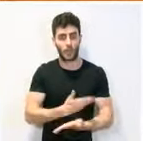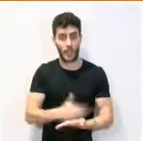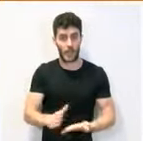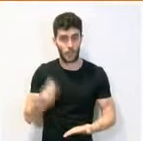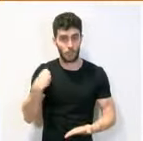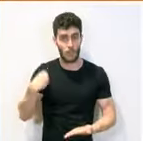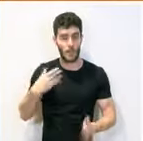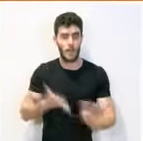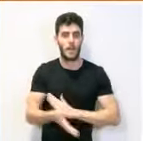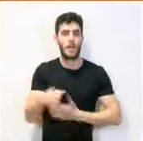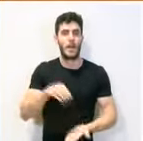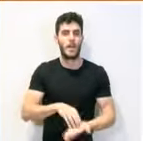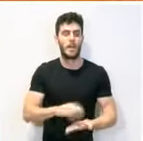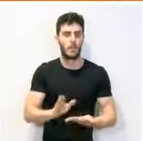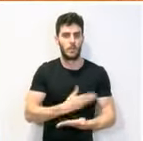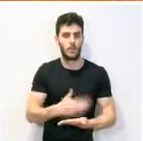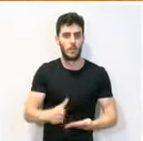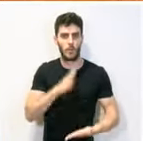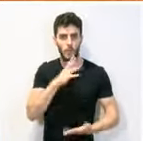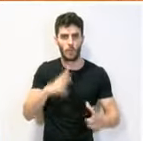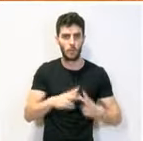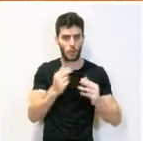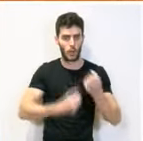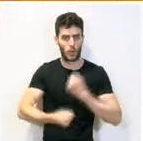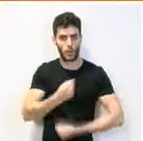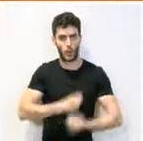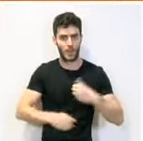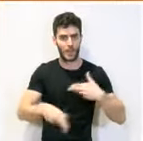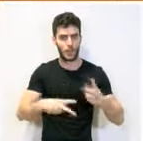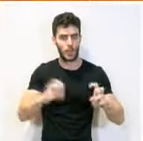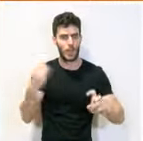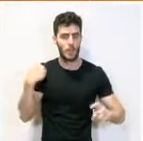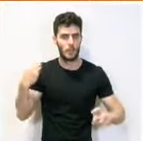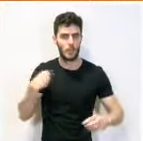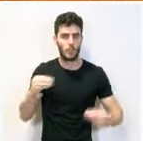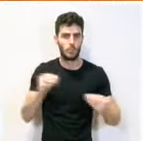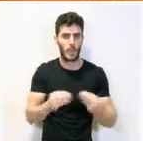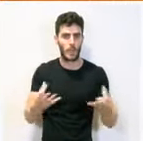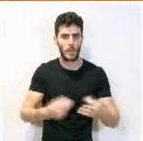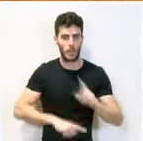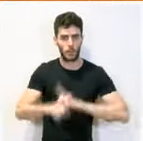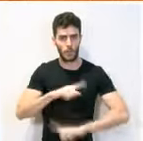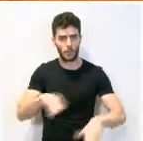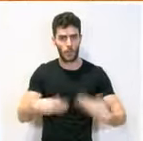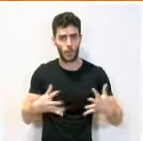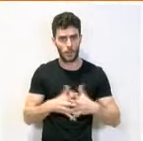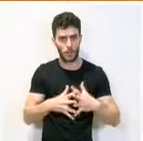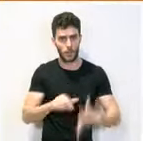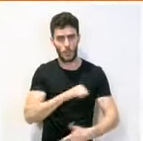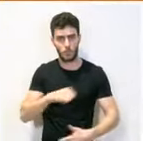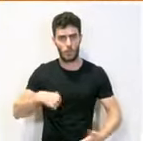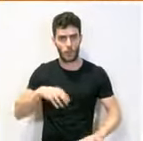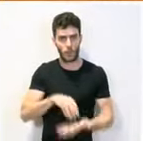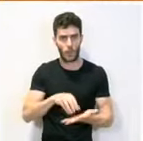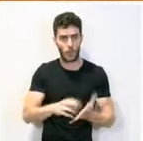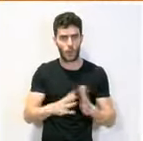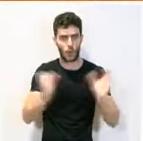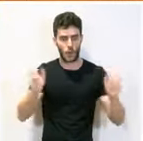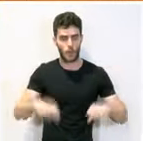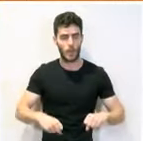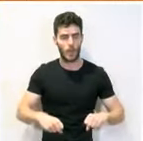esos centros que segregaban por razones socioeconómicas. Y en eso tenemos que coincidir. Pero el problema es que la propia estructura de los centros